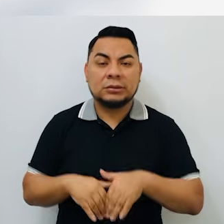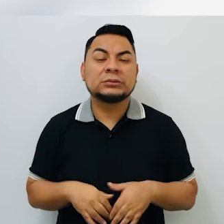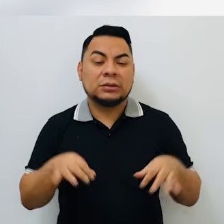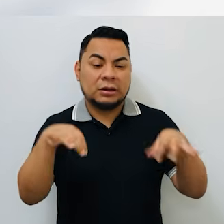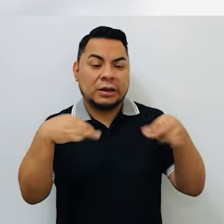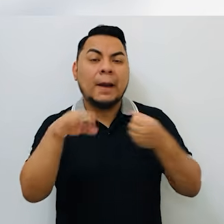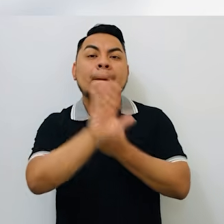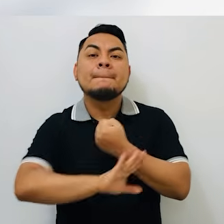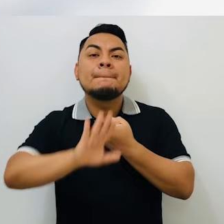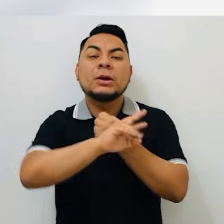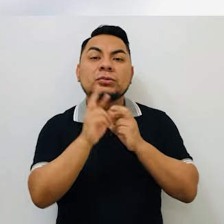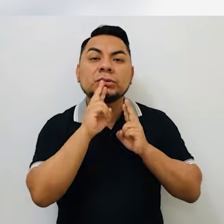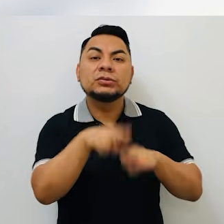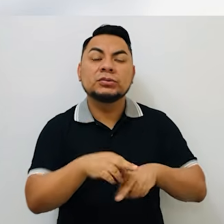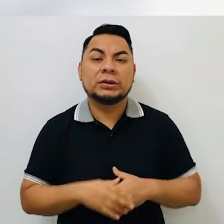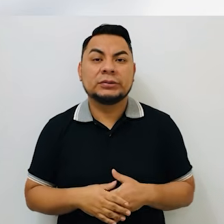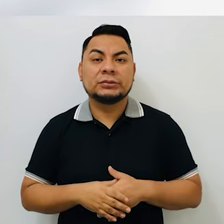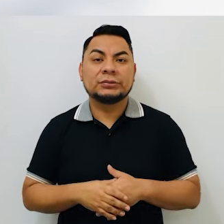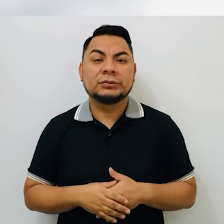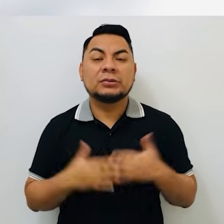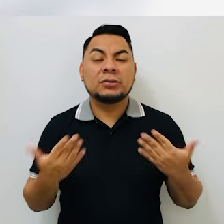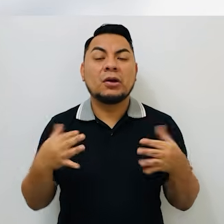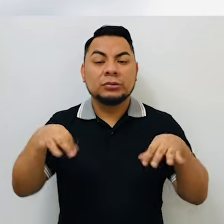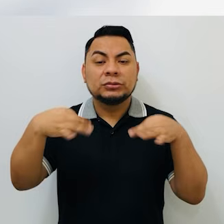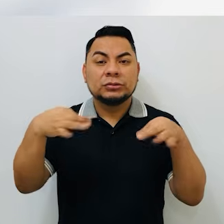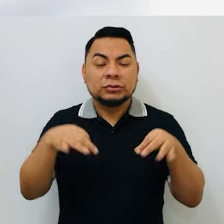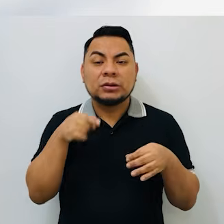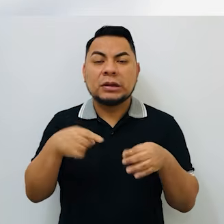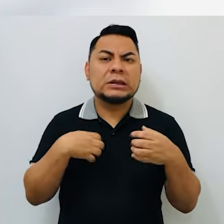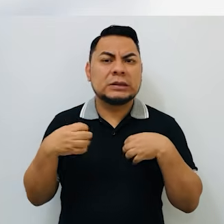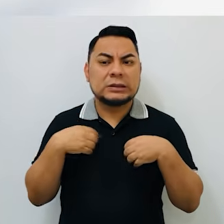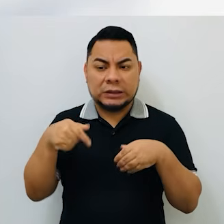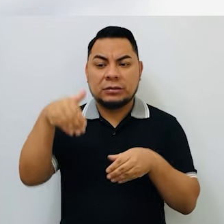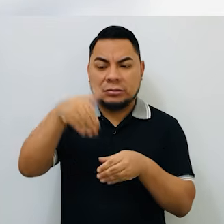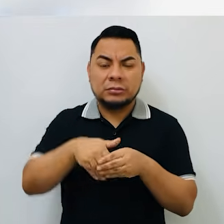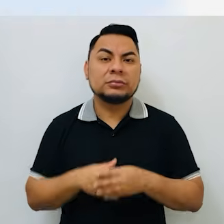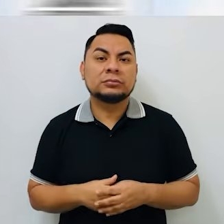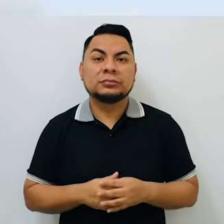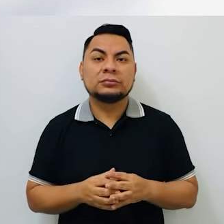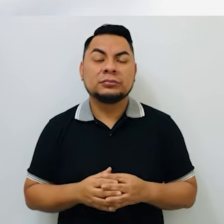actas, láminas de protección de resultados, sobre de impugnación,